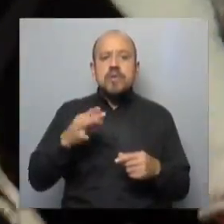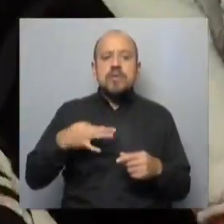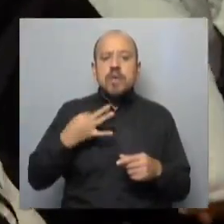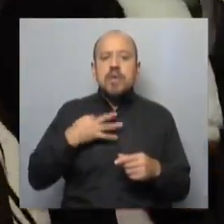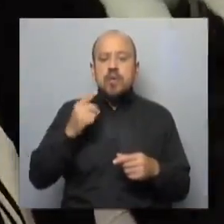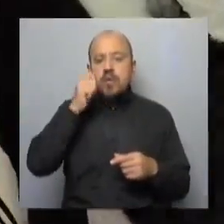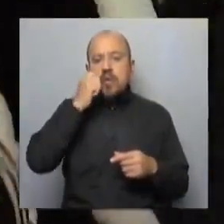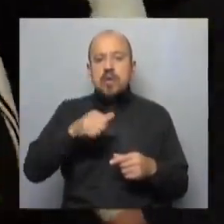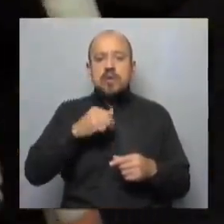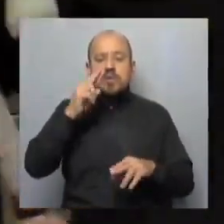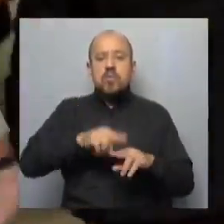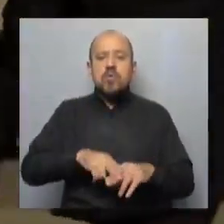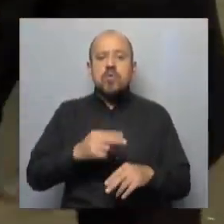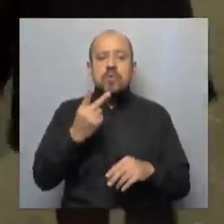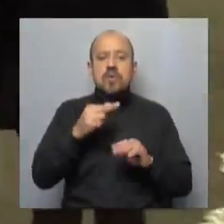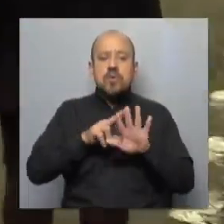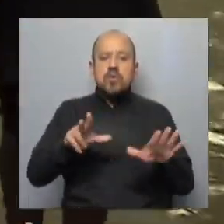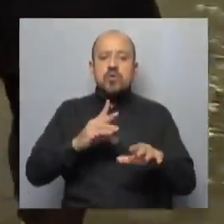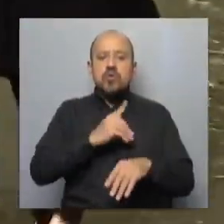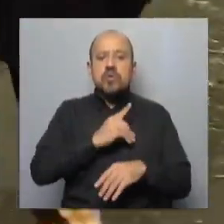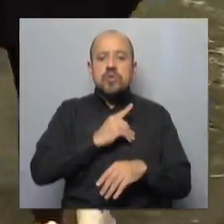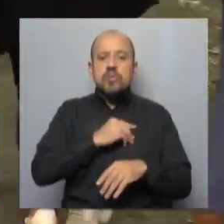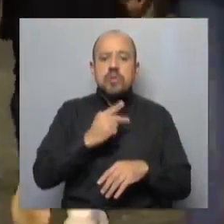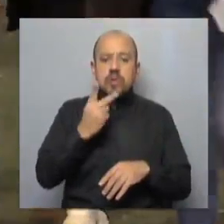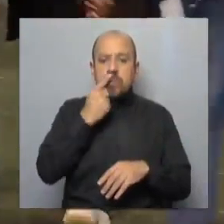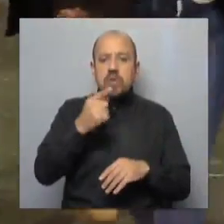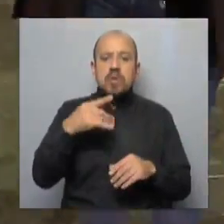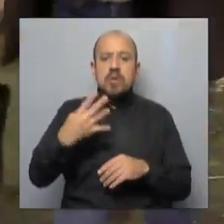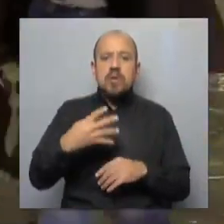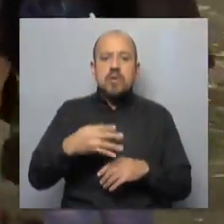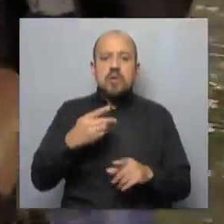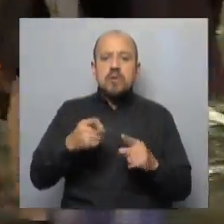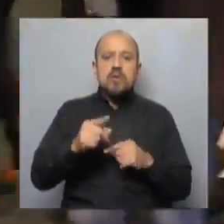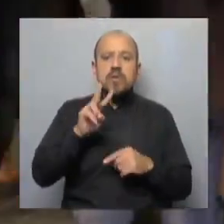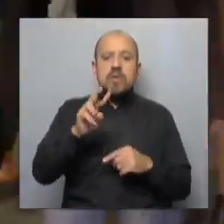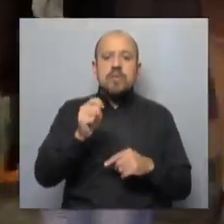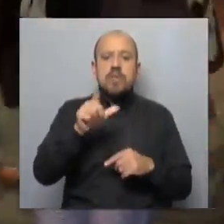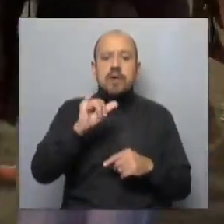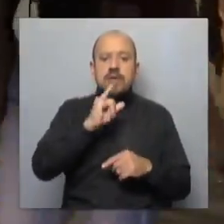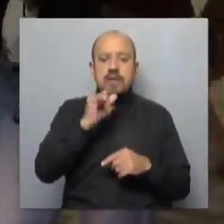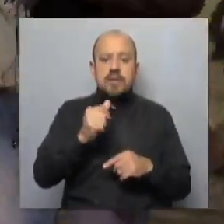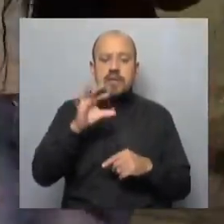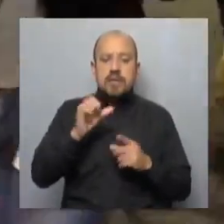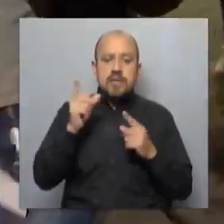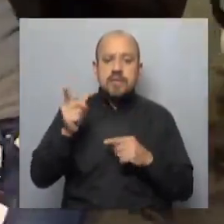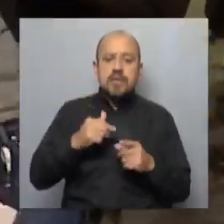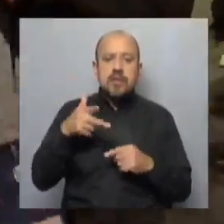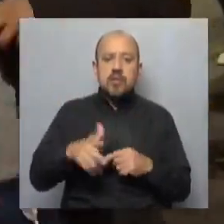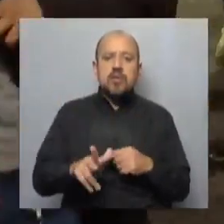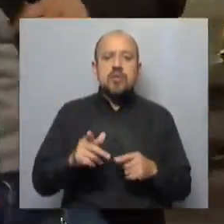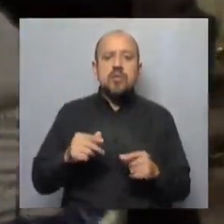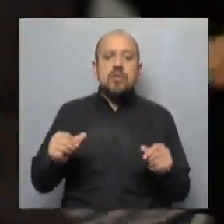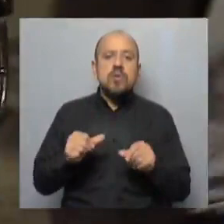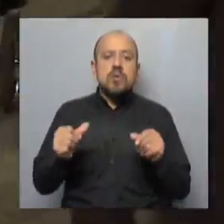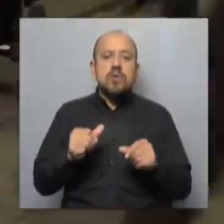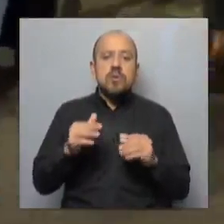asesinada el 28 de diciembre de 2014 en las playas de balizas mientras ellas bueno estaba haciendo un